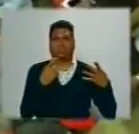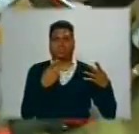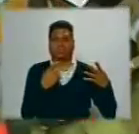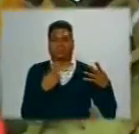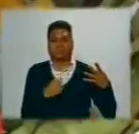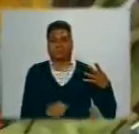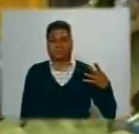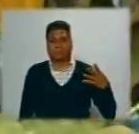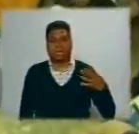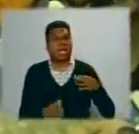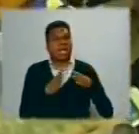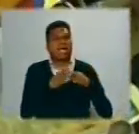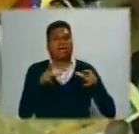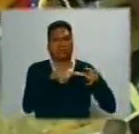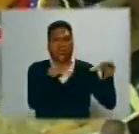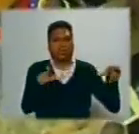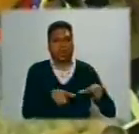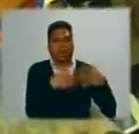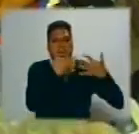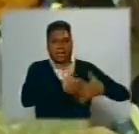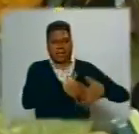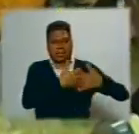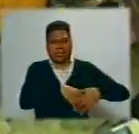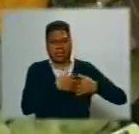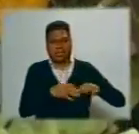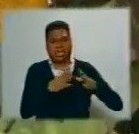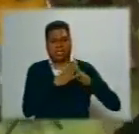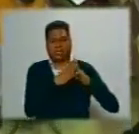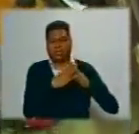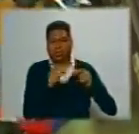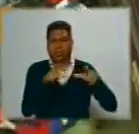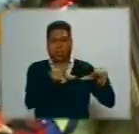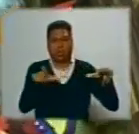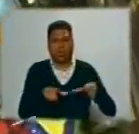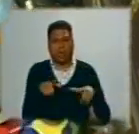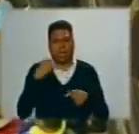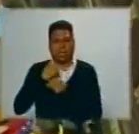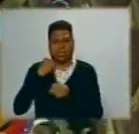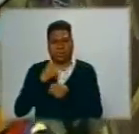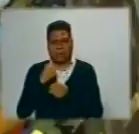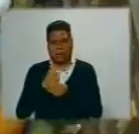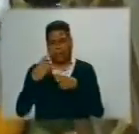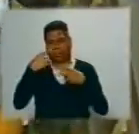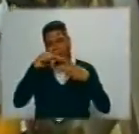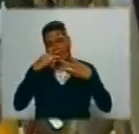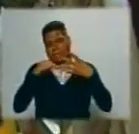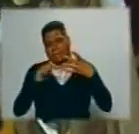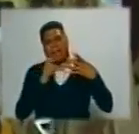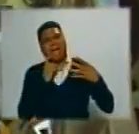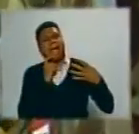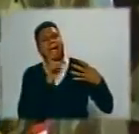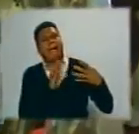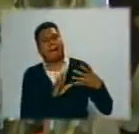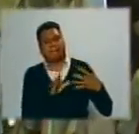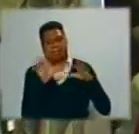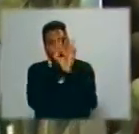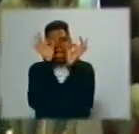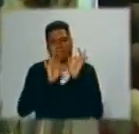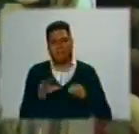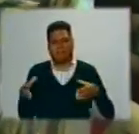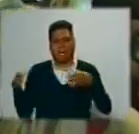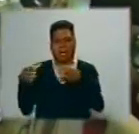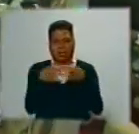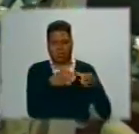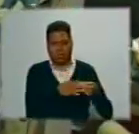los comercios, que las industrias, que todas las entidades de trabajo en las diversas formas de